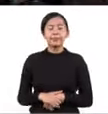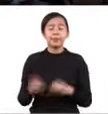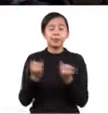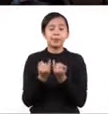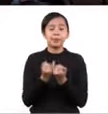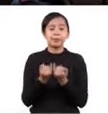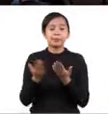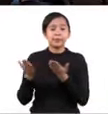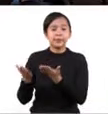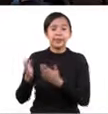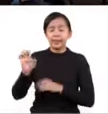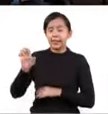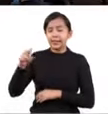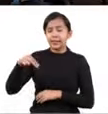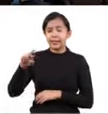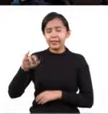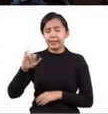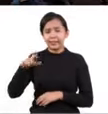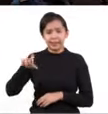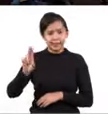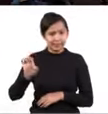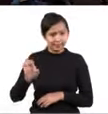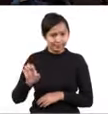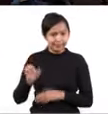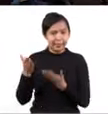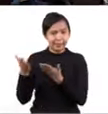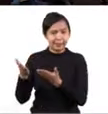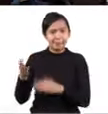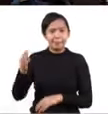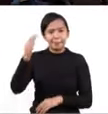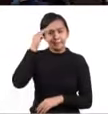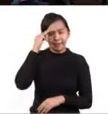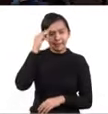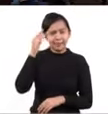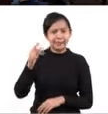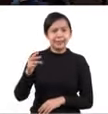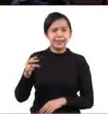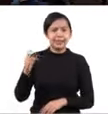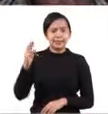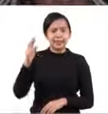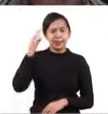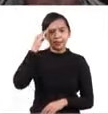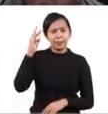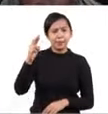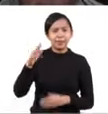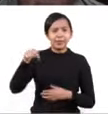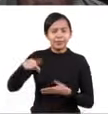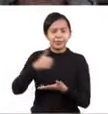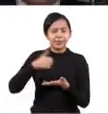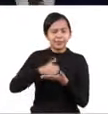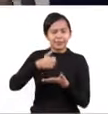Maestro Enrique Sánchez Sandoval, magistrado decano del Poder Judicial de la Ciudad de México.